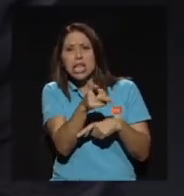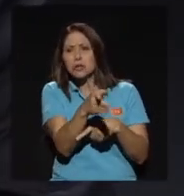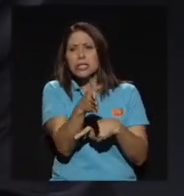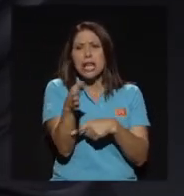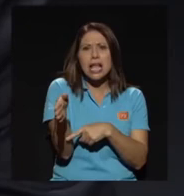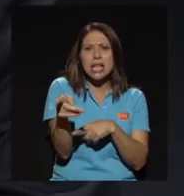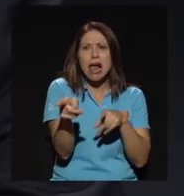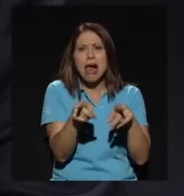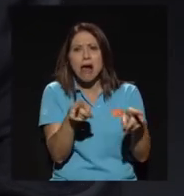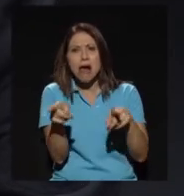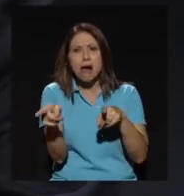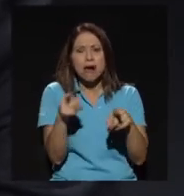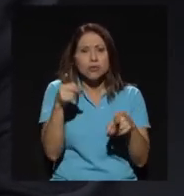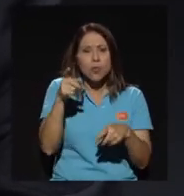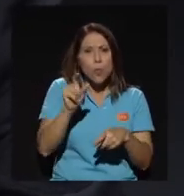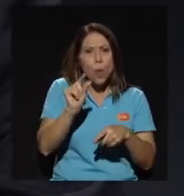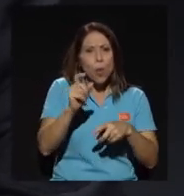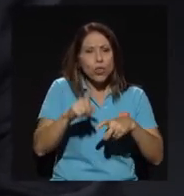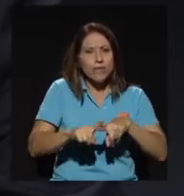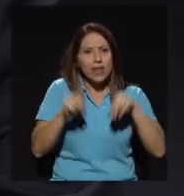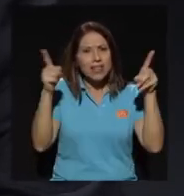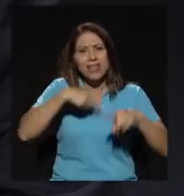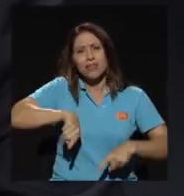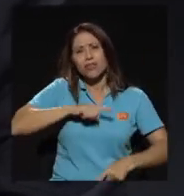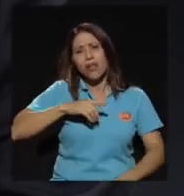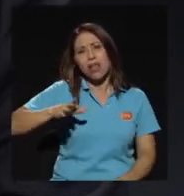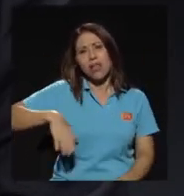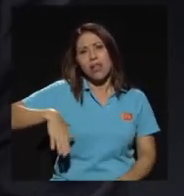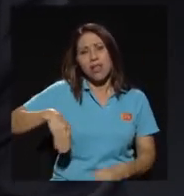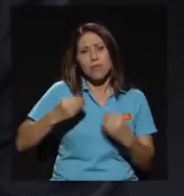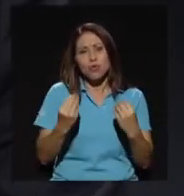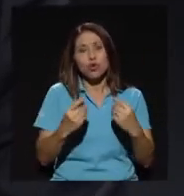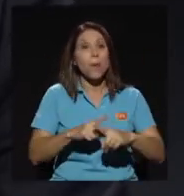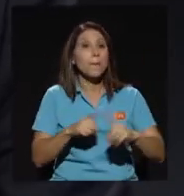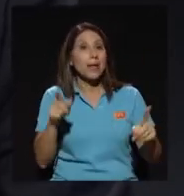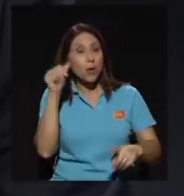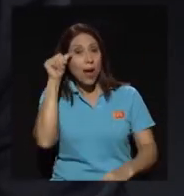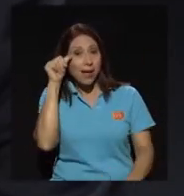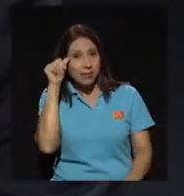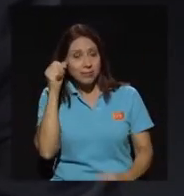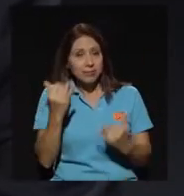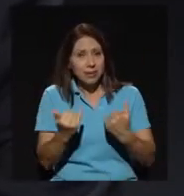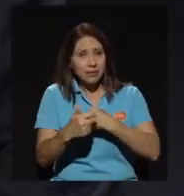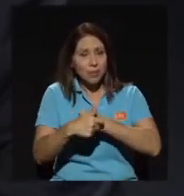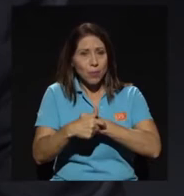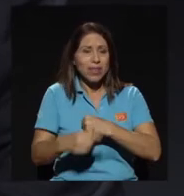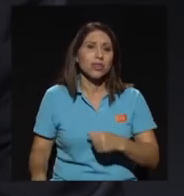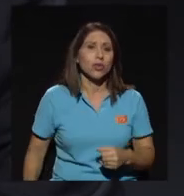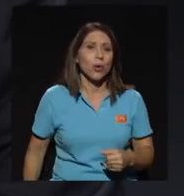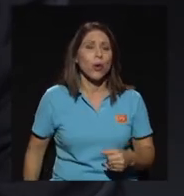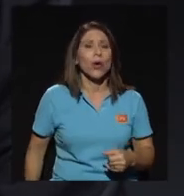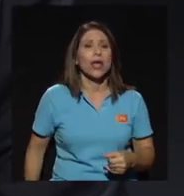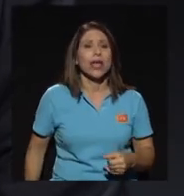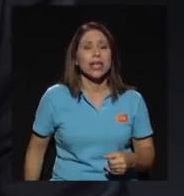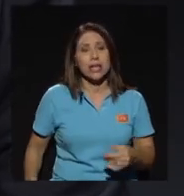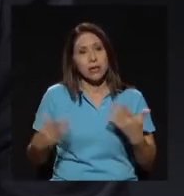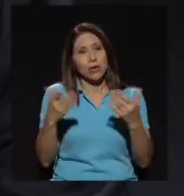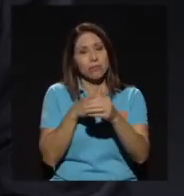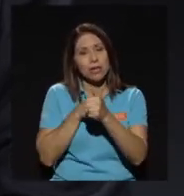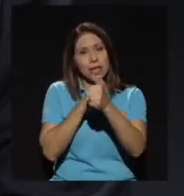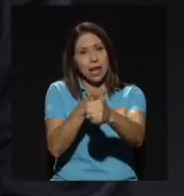un poco es un poco diferente y hemos tardado mucho pero bueno hacia digamos en este momento y obviamente encabezado por